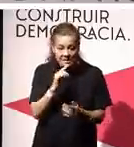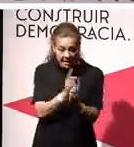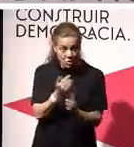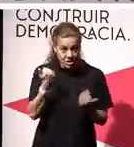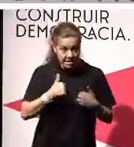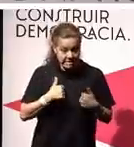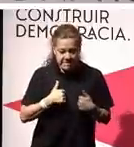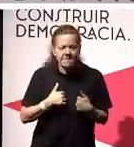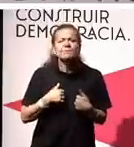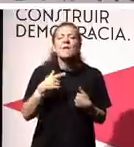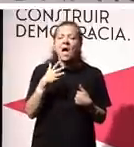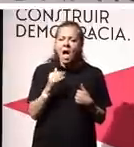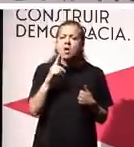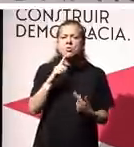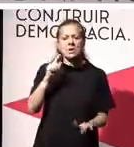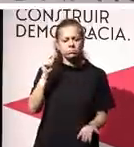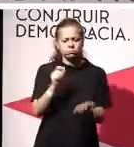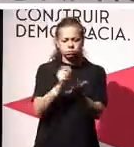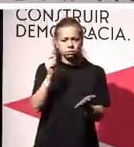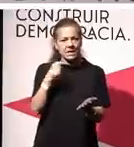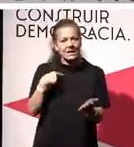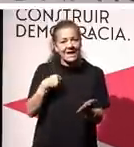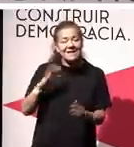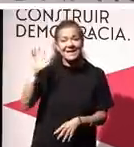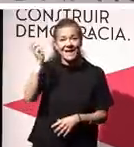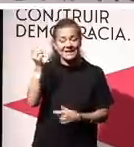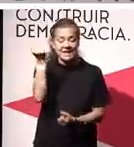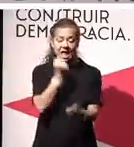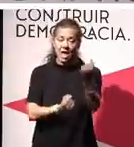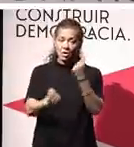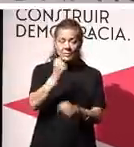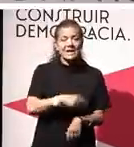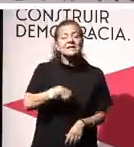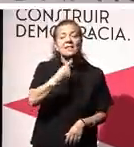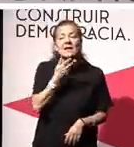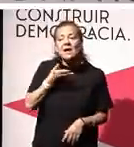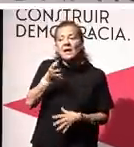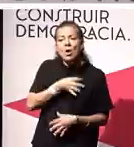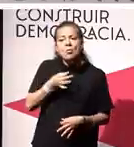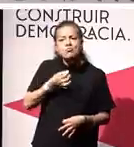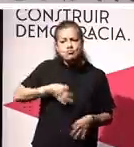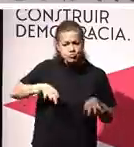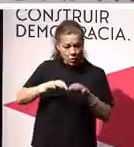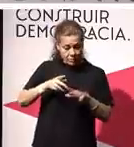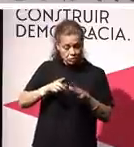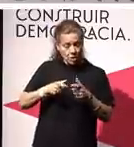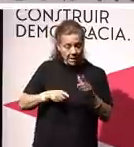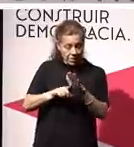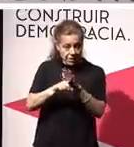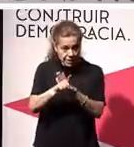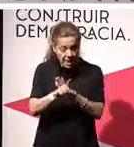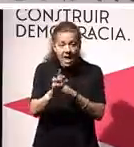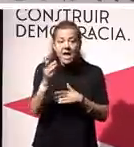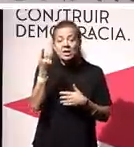inmediatamente. Va a haber, compañeras, una reacción furibunda de las élites económicas que dirán que podemos seguir creciendo sin límites, sin tener en cuenta